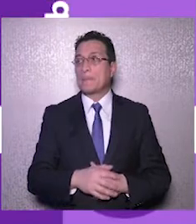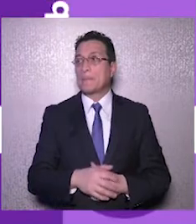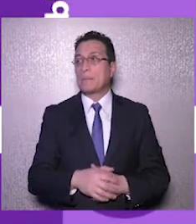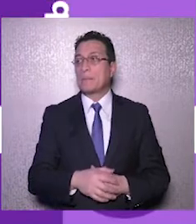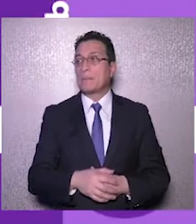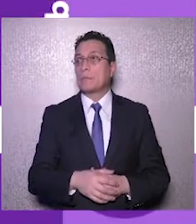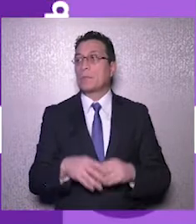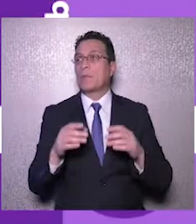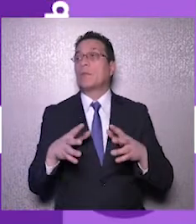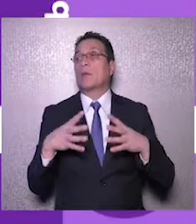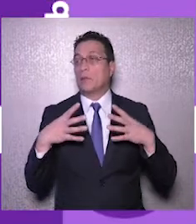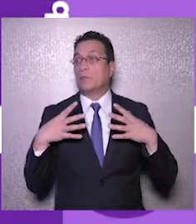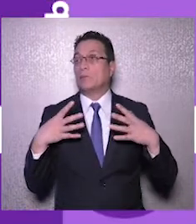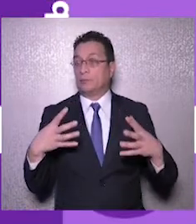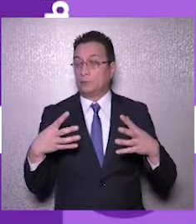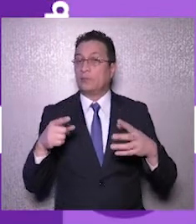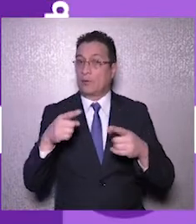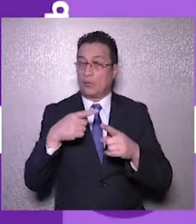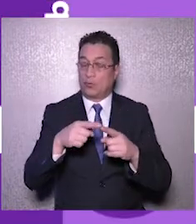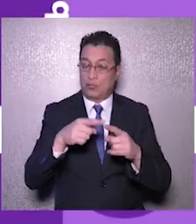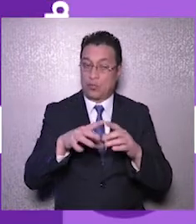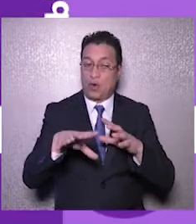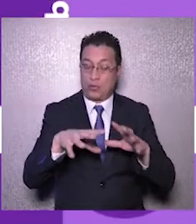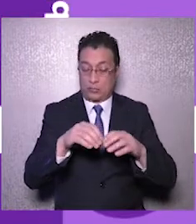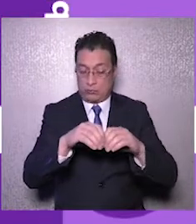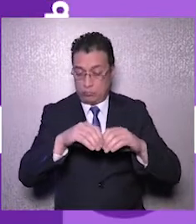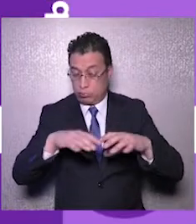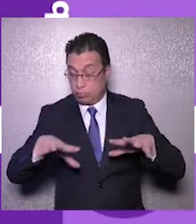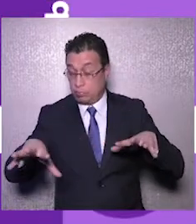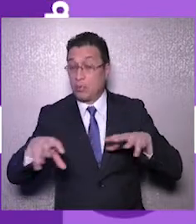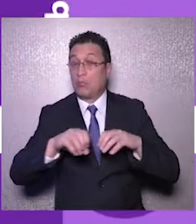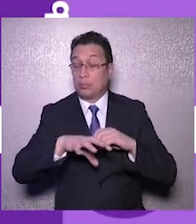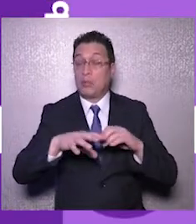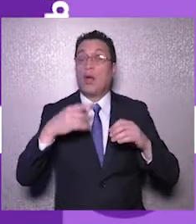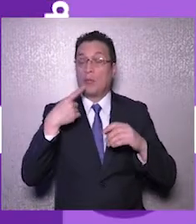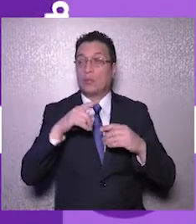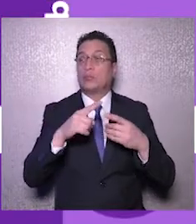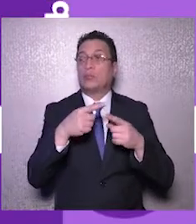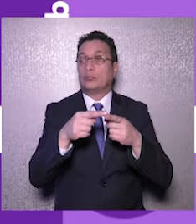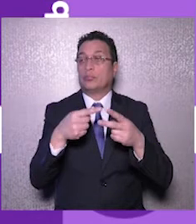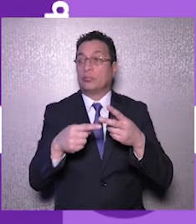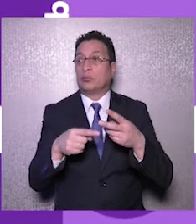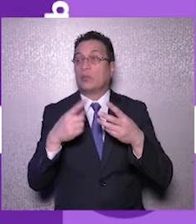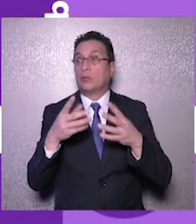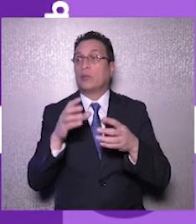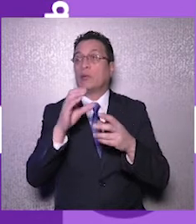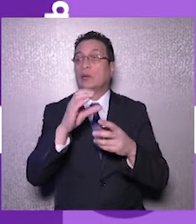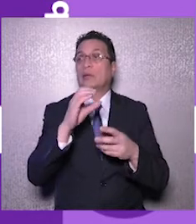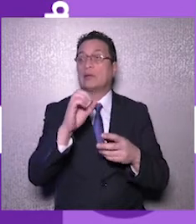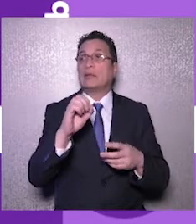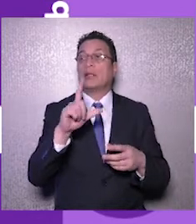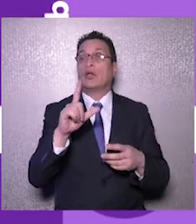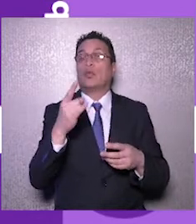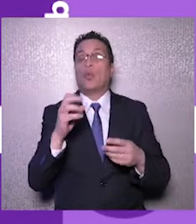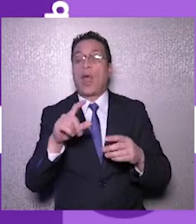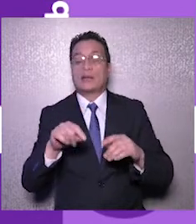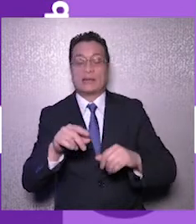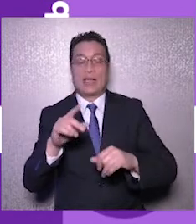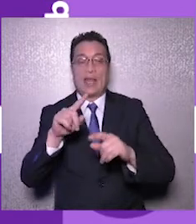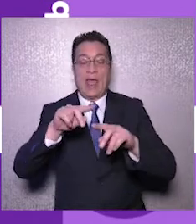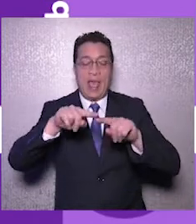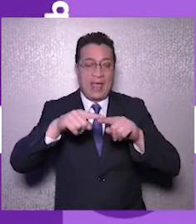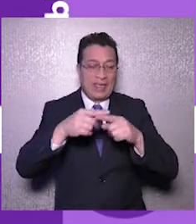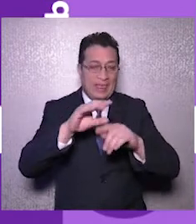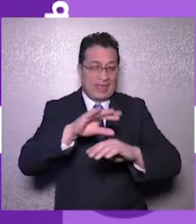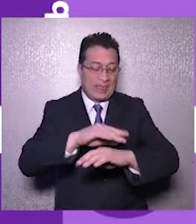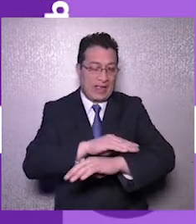Es un gran paraguas, va desde la bioinformática hasta la informática en salud pública, pasando por células, tejidos,